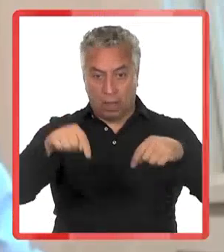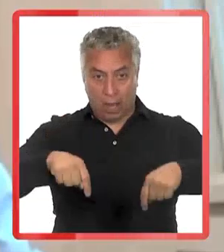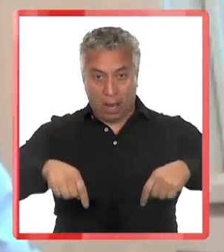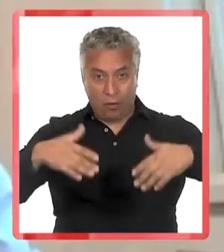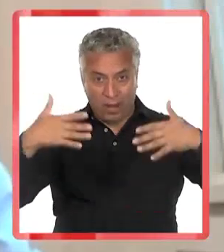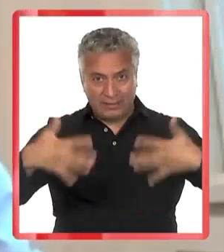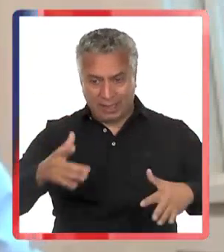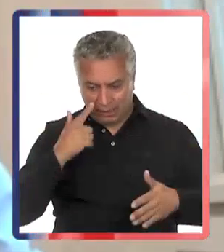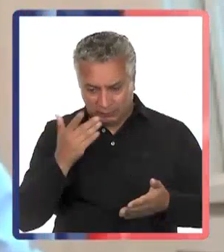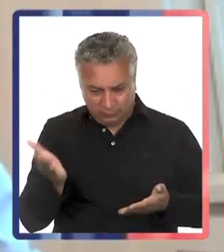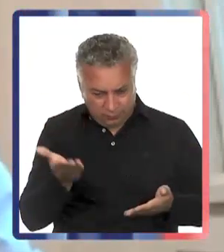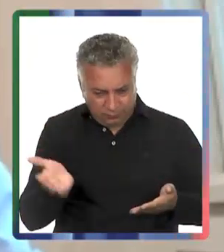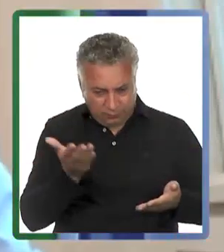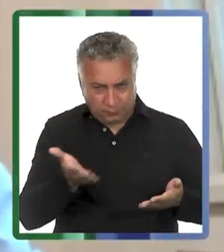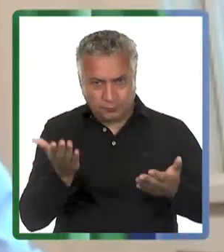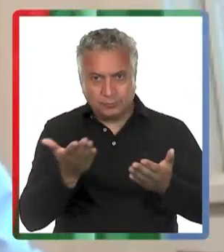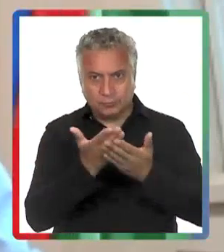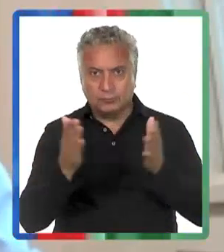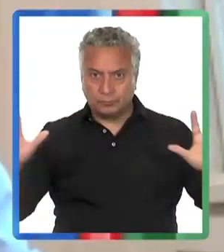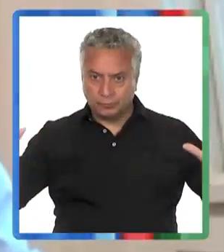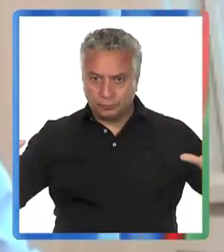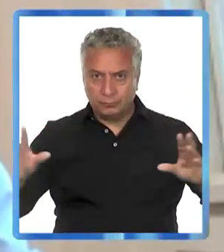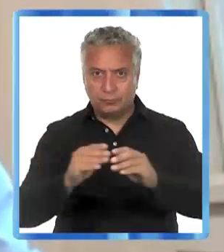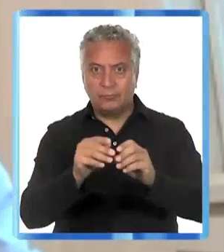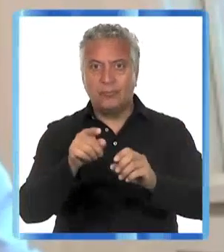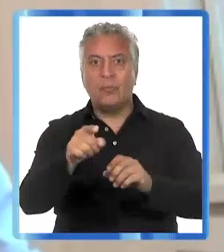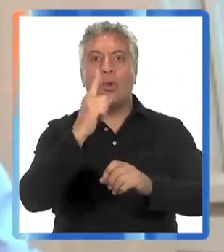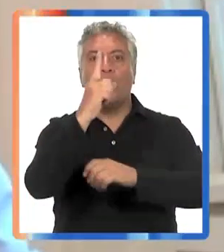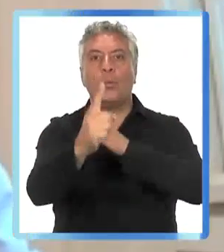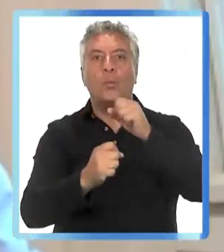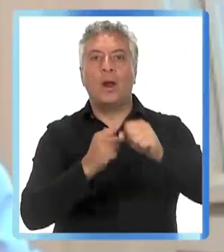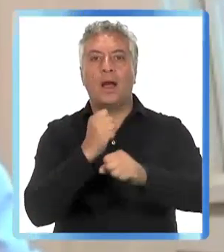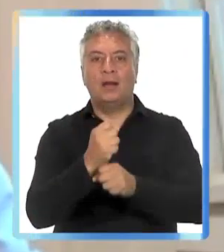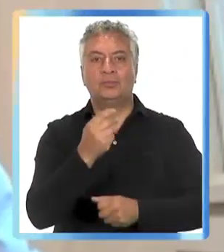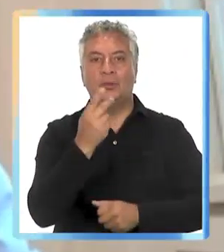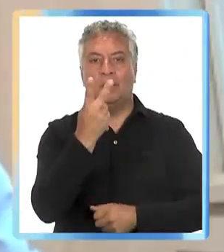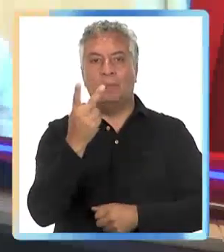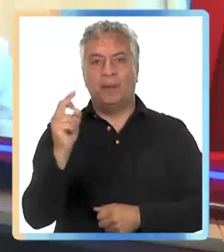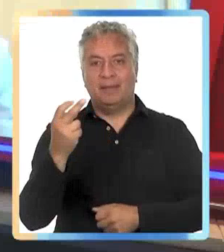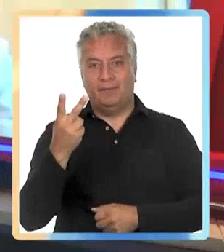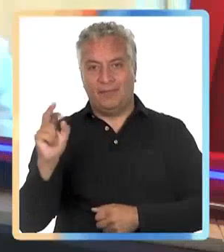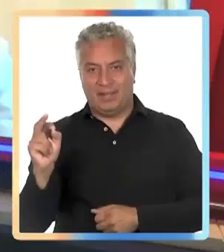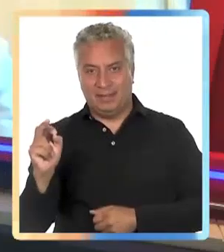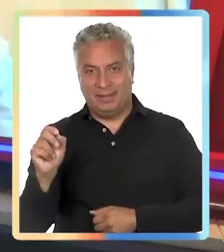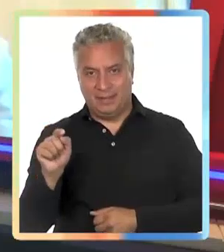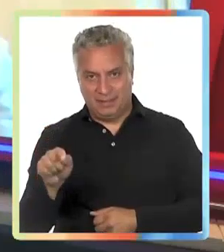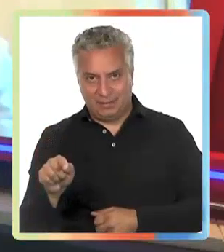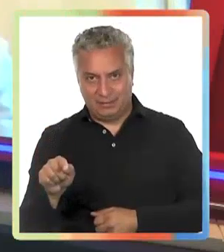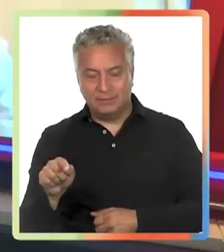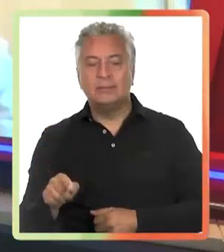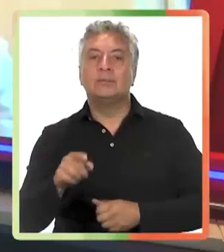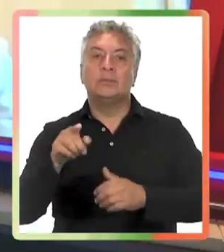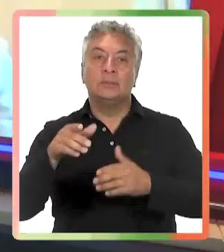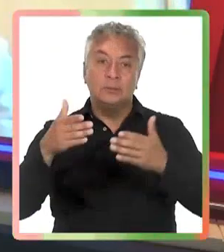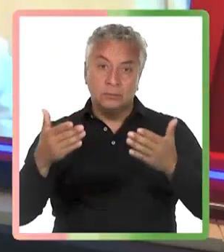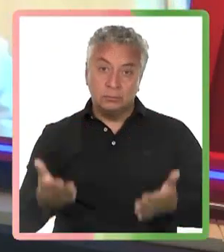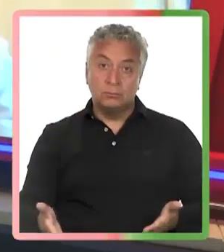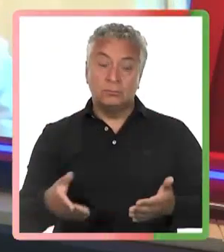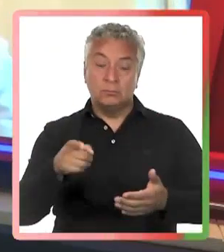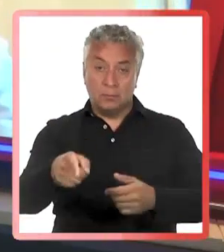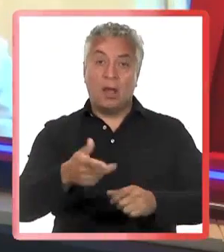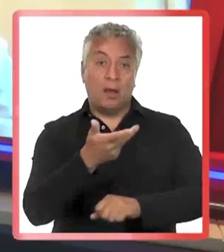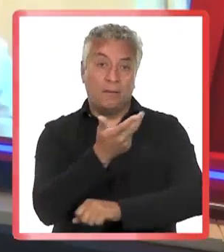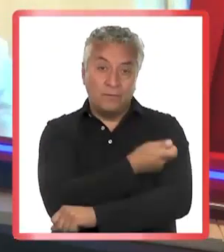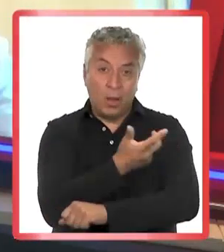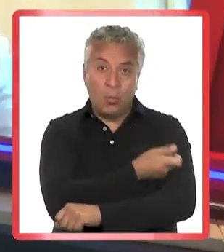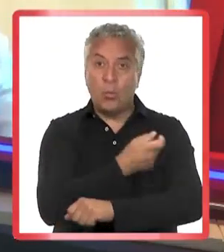han sido actualizadas y corresponden a lo que sucedió durante el año 2020. Exacto, en el inicio de la pandemia todavía no